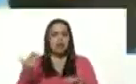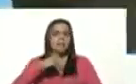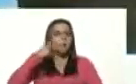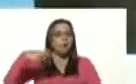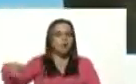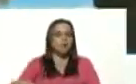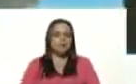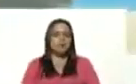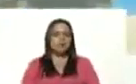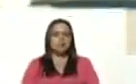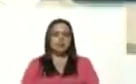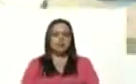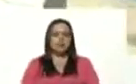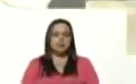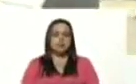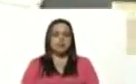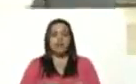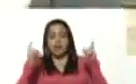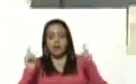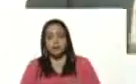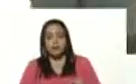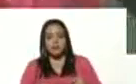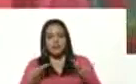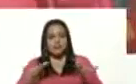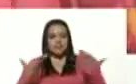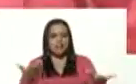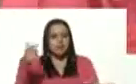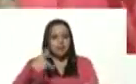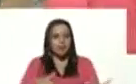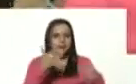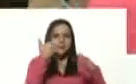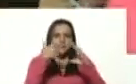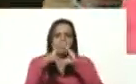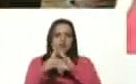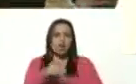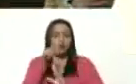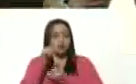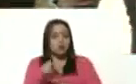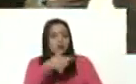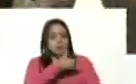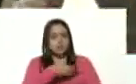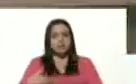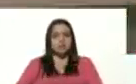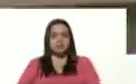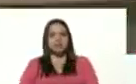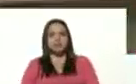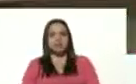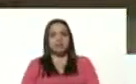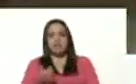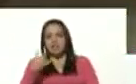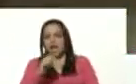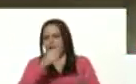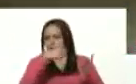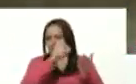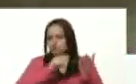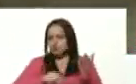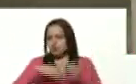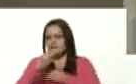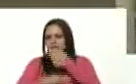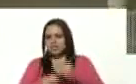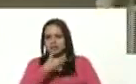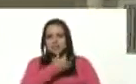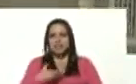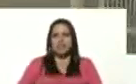políticas, presidente, y por supuesto enviando desde acá nuestro mensaje a usted, presidente, que lleva la agenda del comandante Hugo Chávez